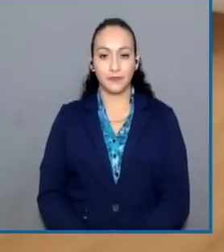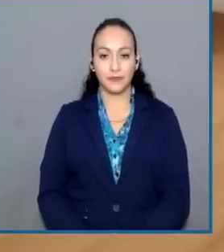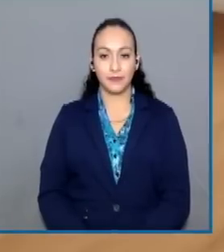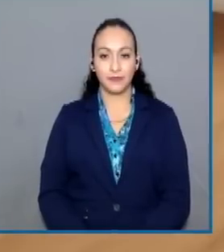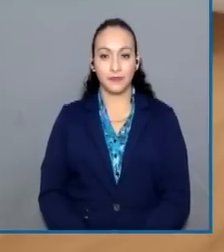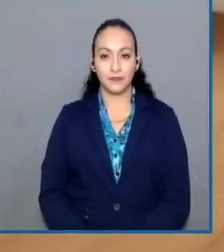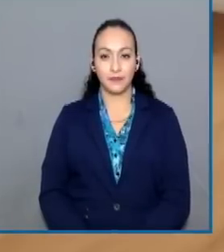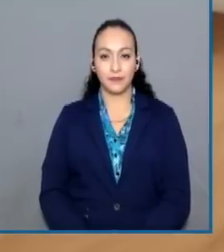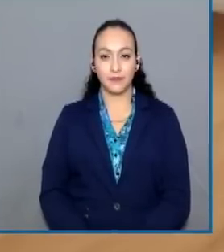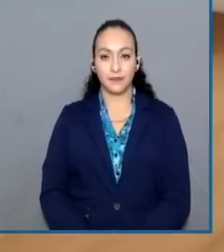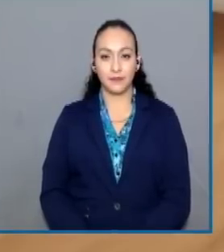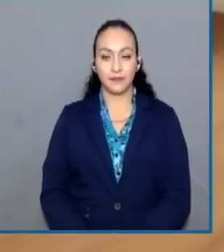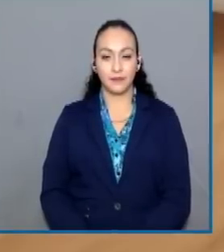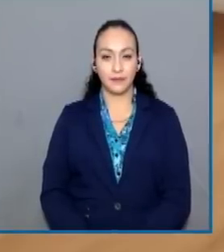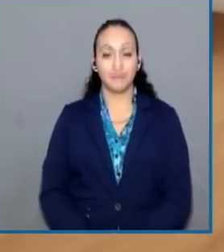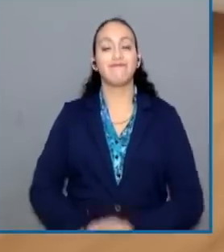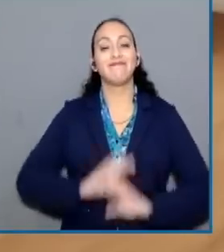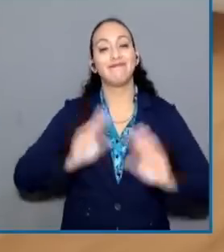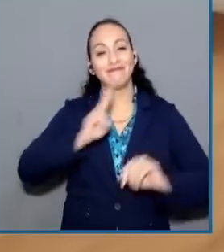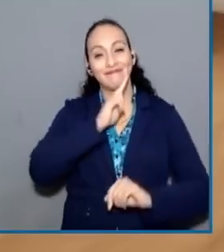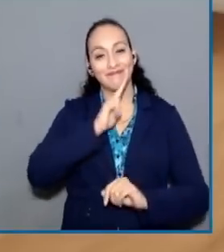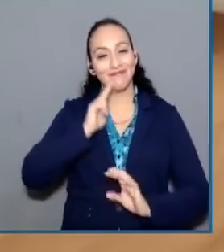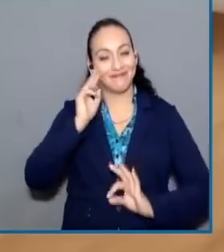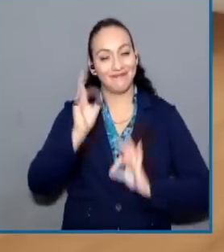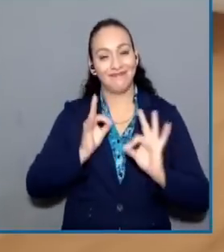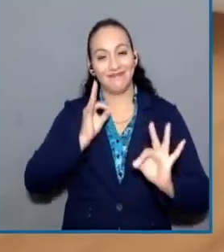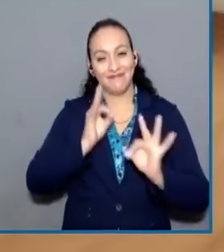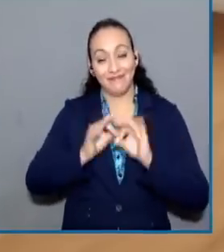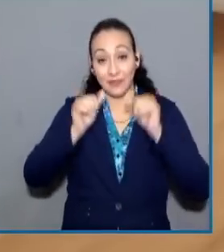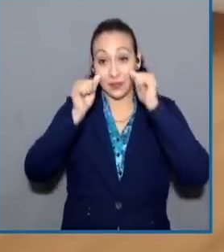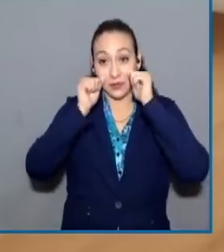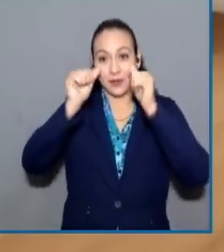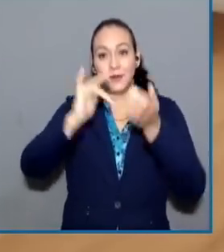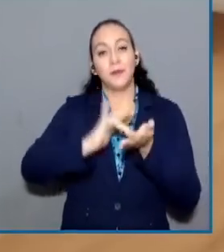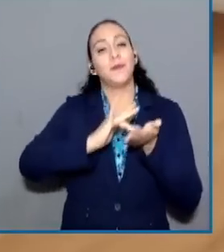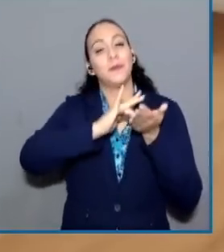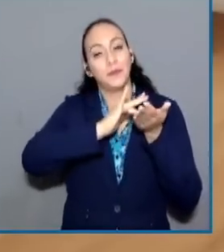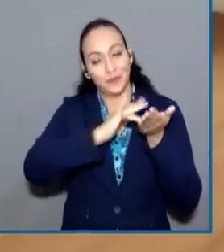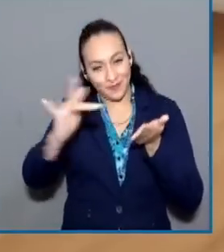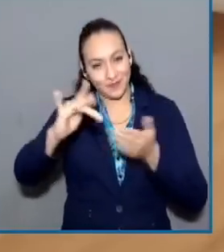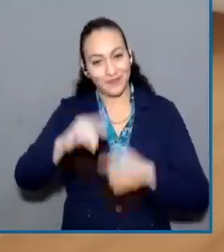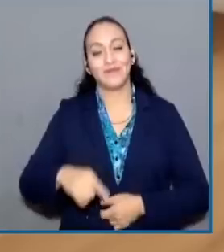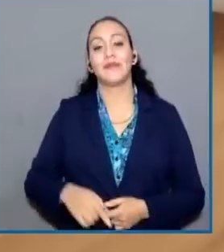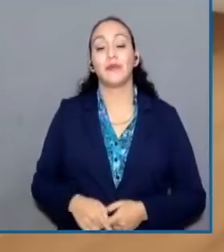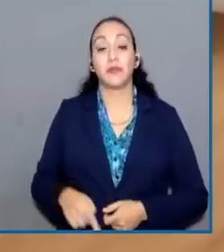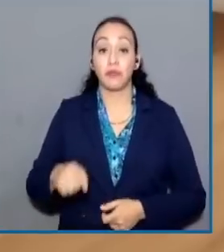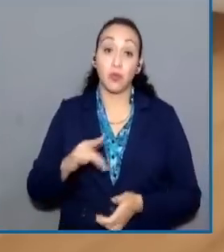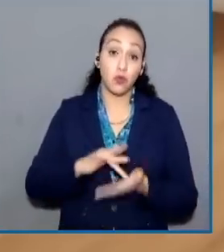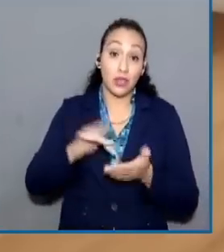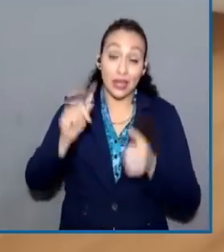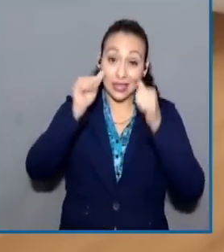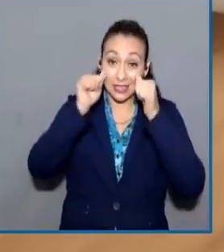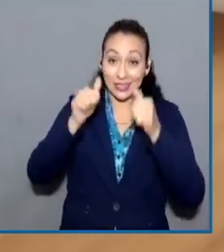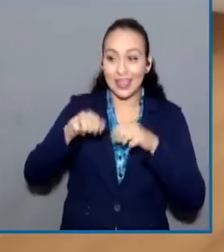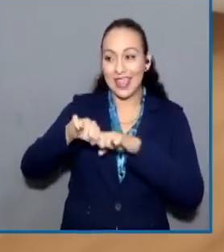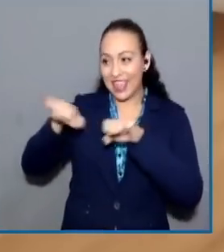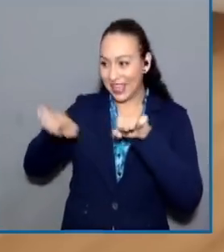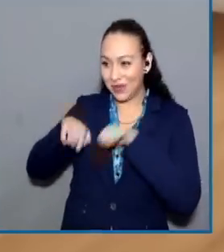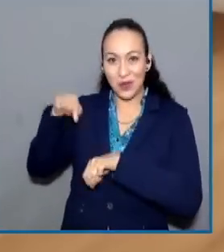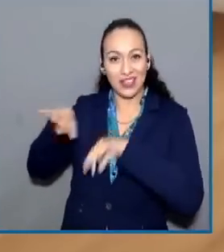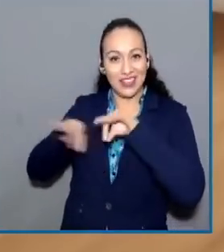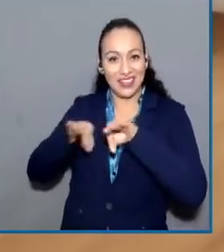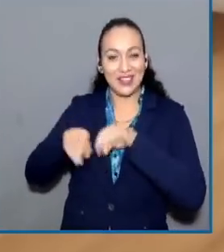Así llegamos al final de este espacio de noticias. Soy Laura Murillo y a nombre de todo el equipo que lo hace posible agradezco el favor